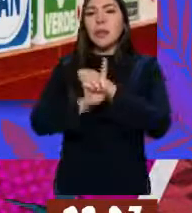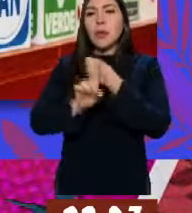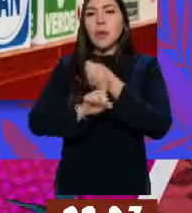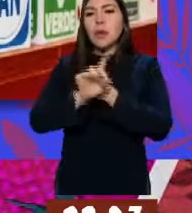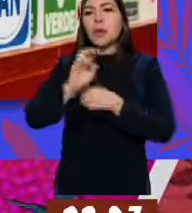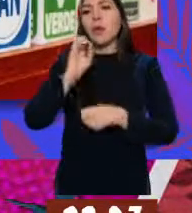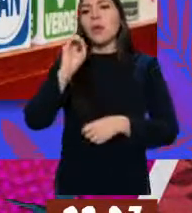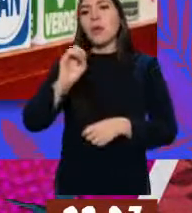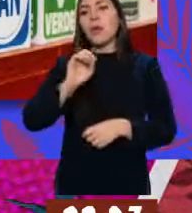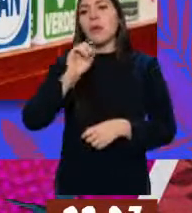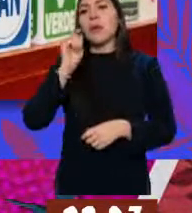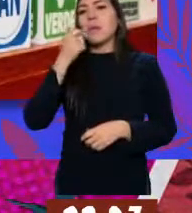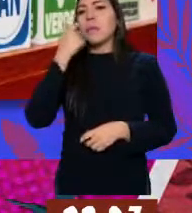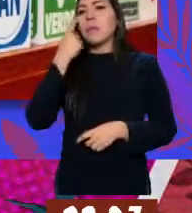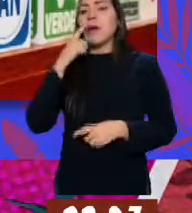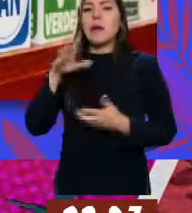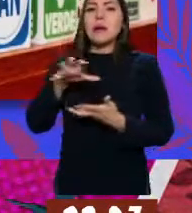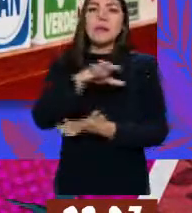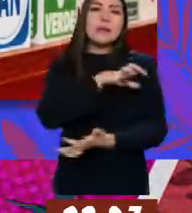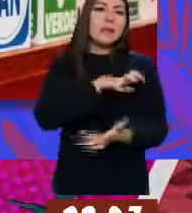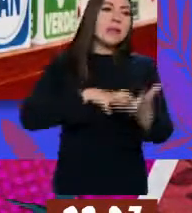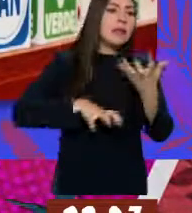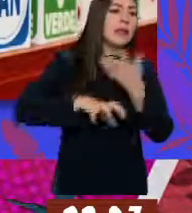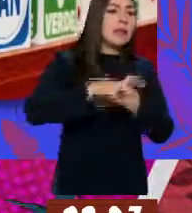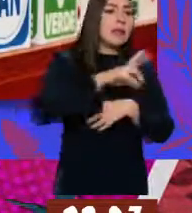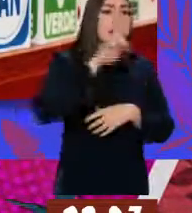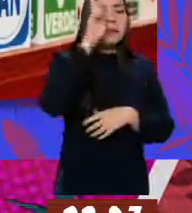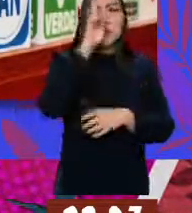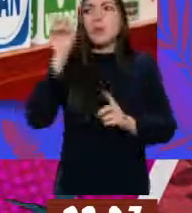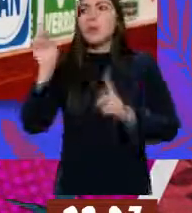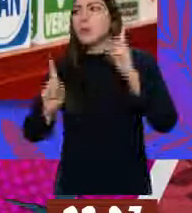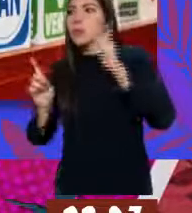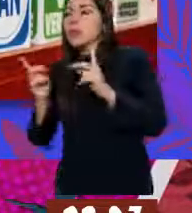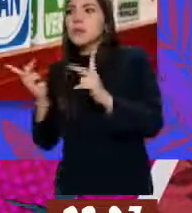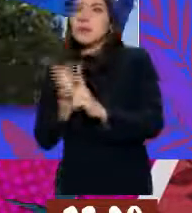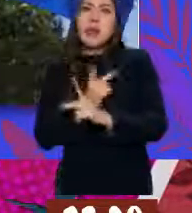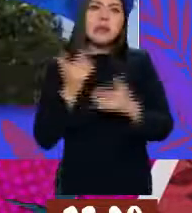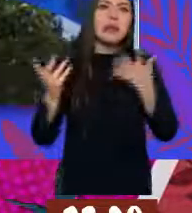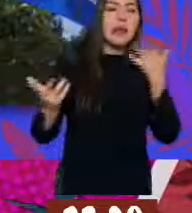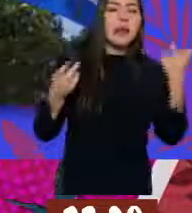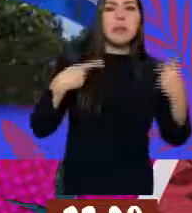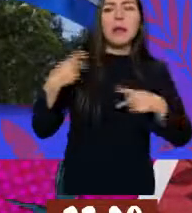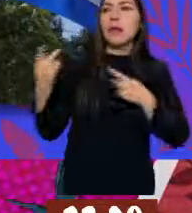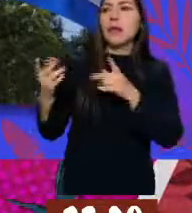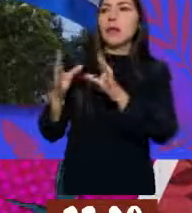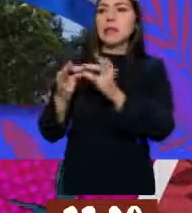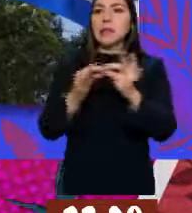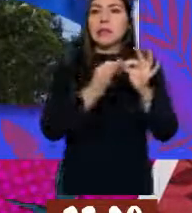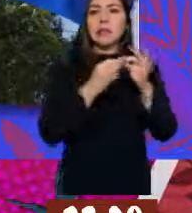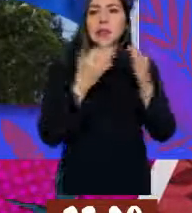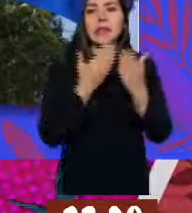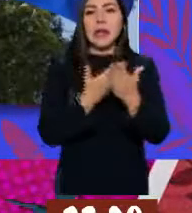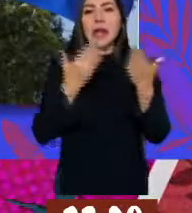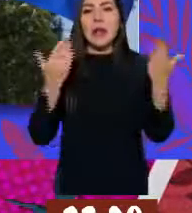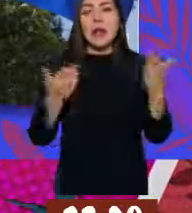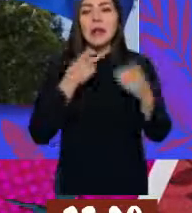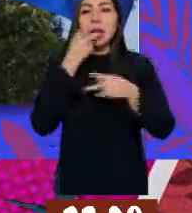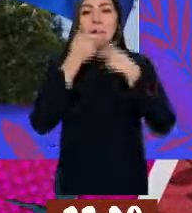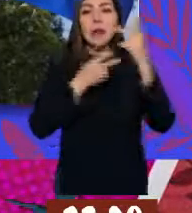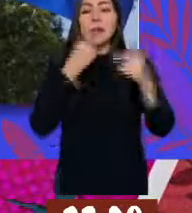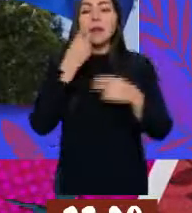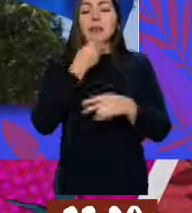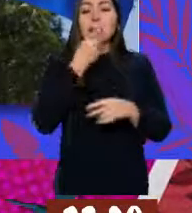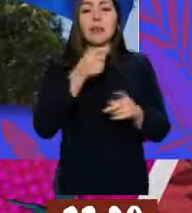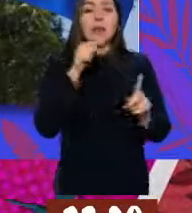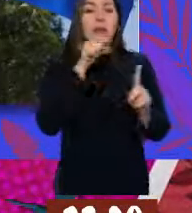de desestabilización, Sí, de desazón, incertidumbre, de enojo. desazón. Ahora es vincular al gobierno mexicano